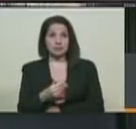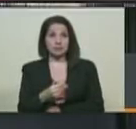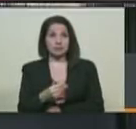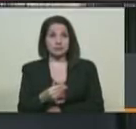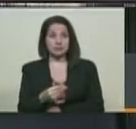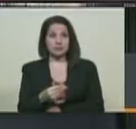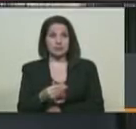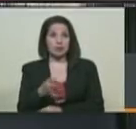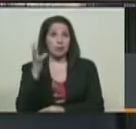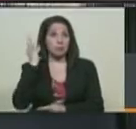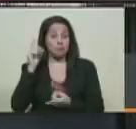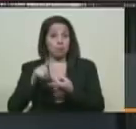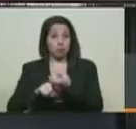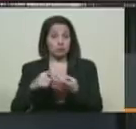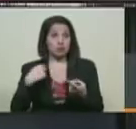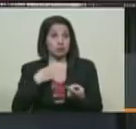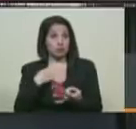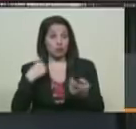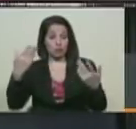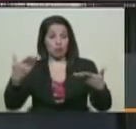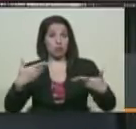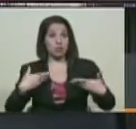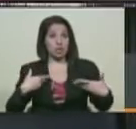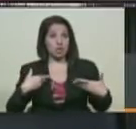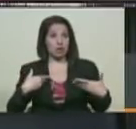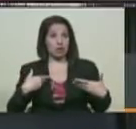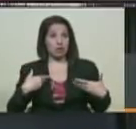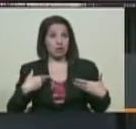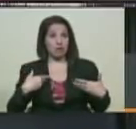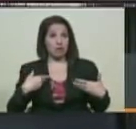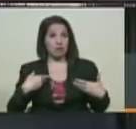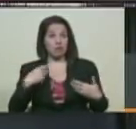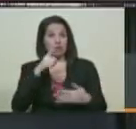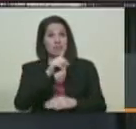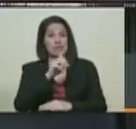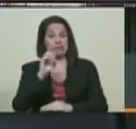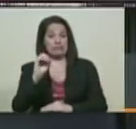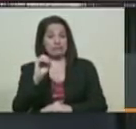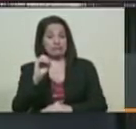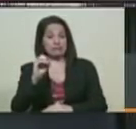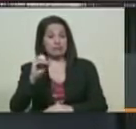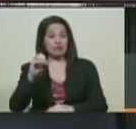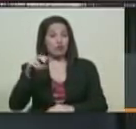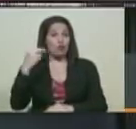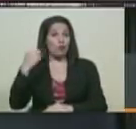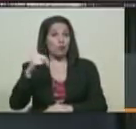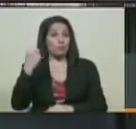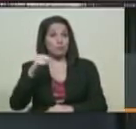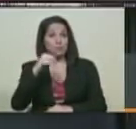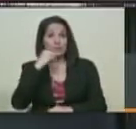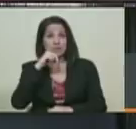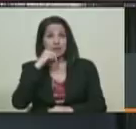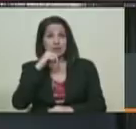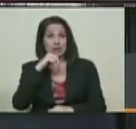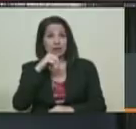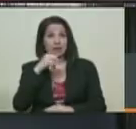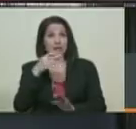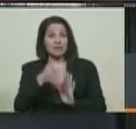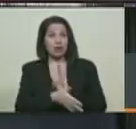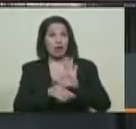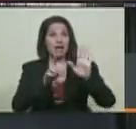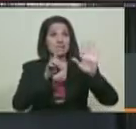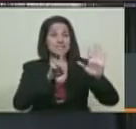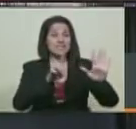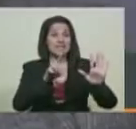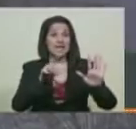Silvia y yo recibimos a nuestra décima nieta. Ahora tenemos